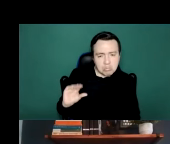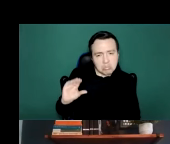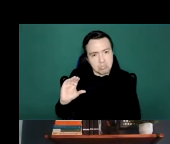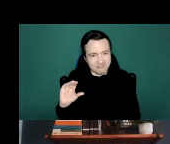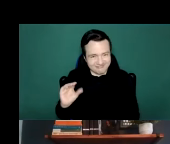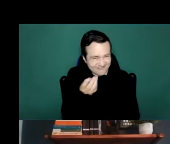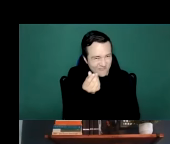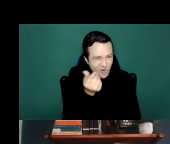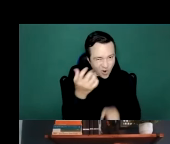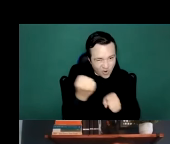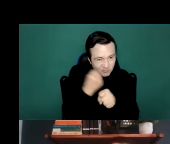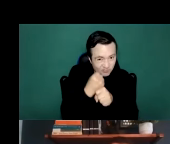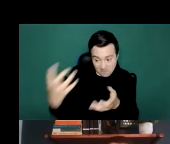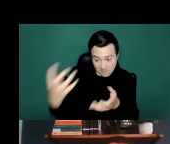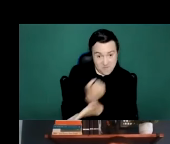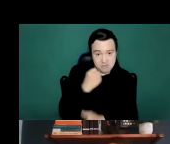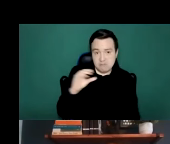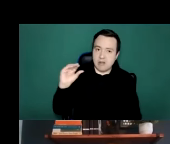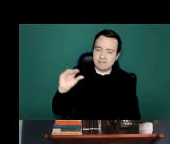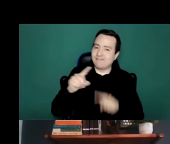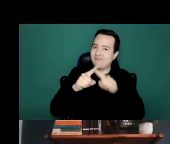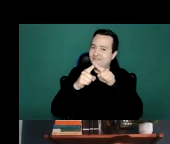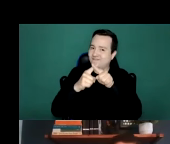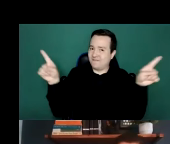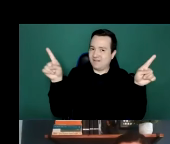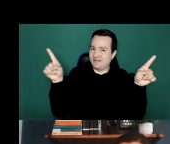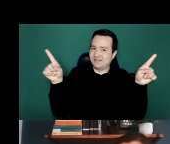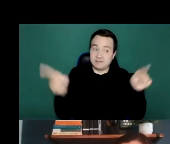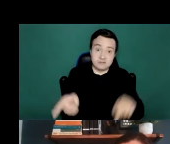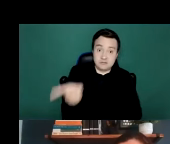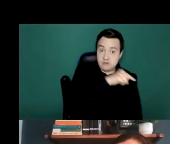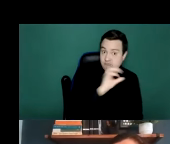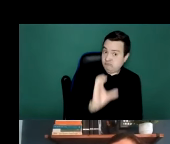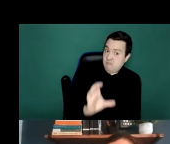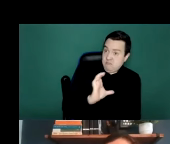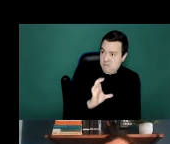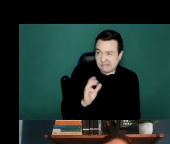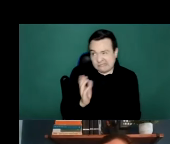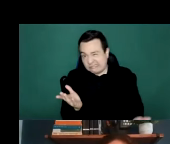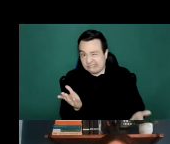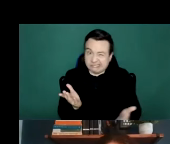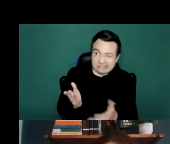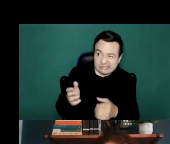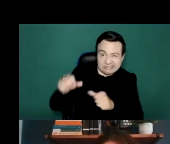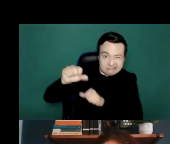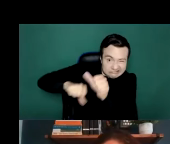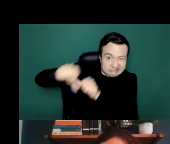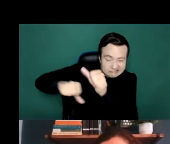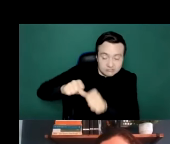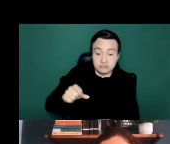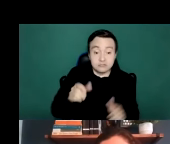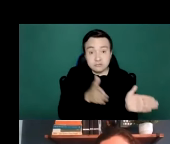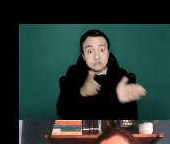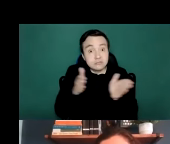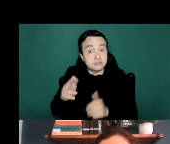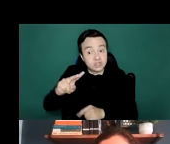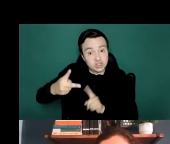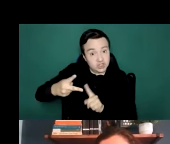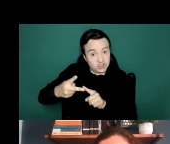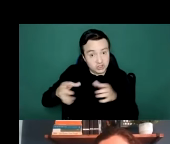ese panorama es un poco diferente. Y en efecto, en ese grupo de países son las barreras que tienen que ver con la